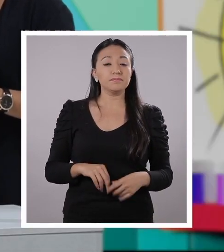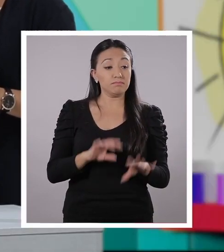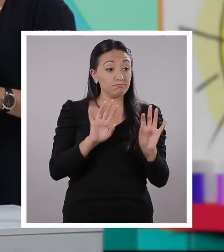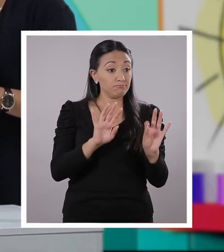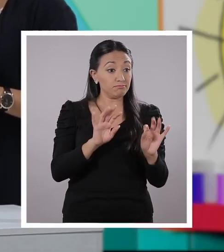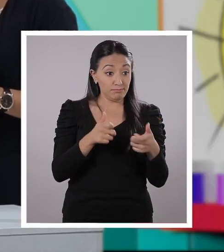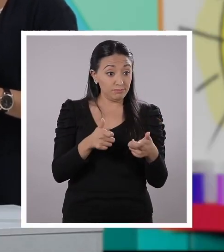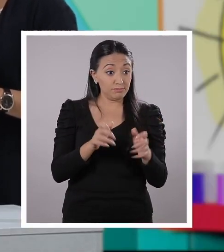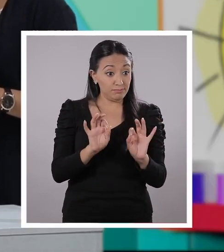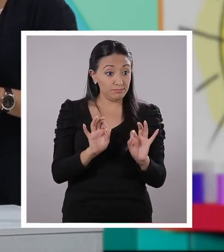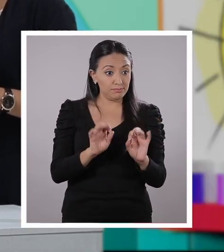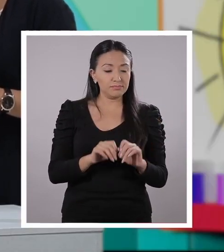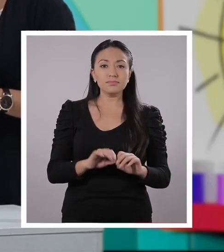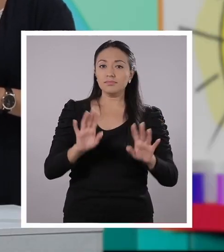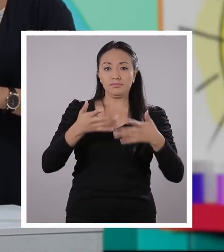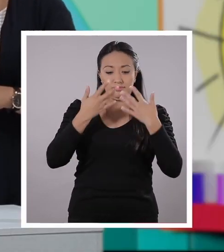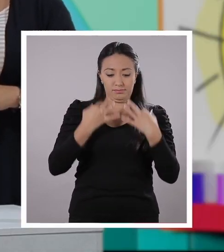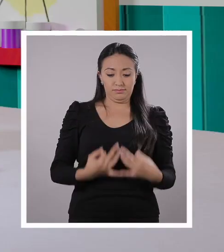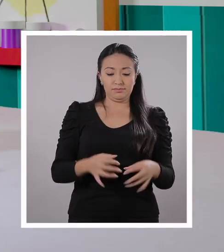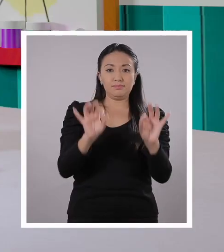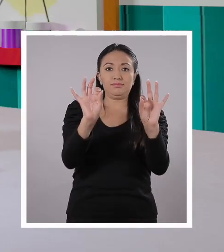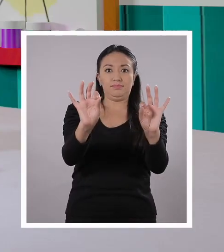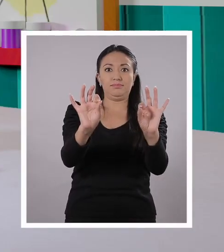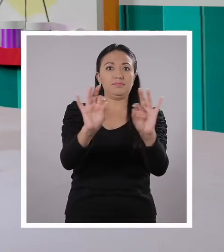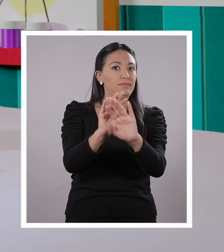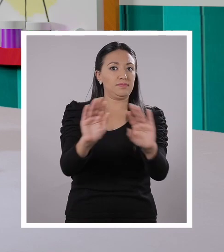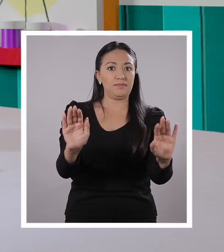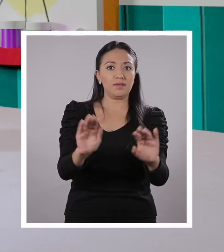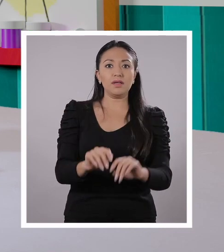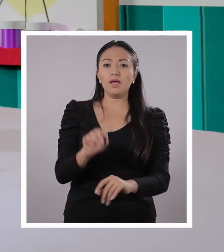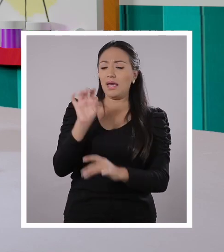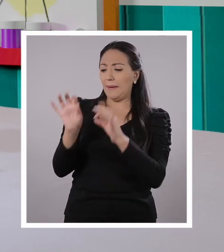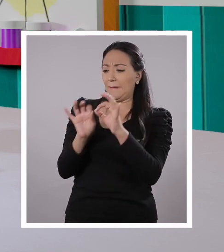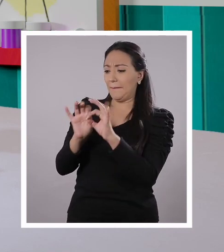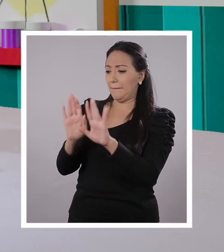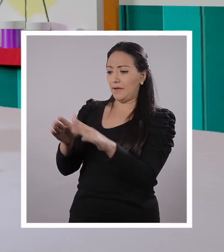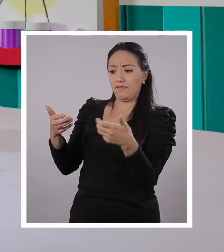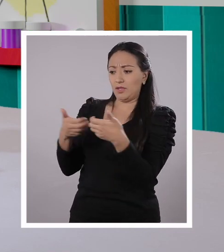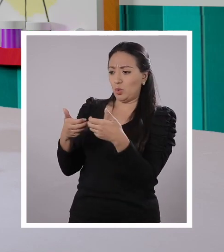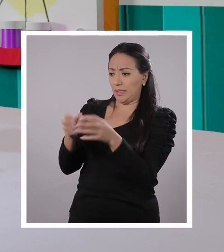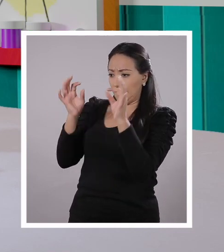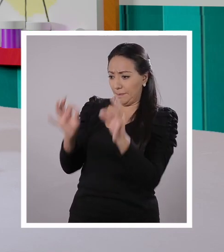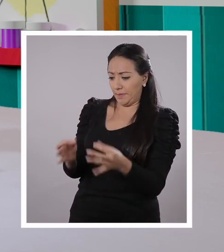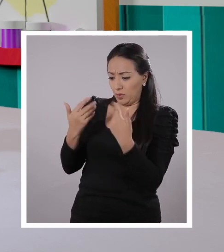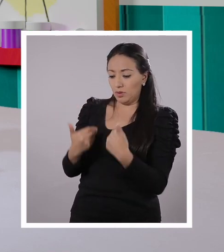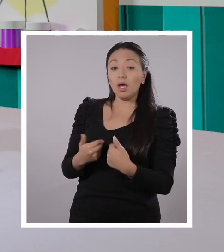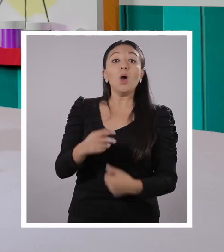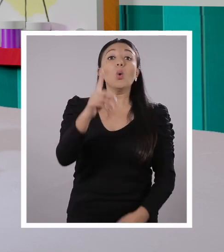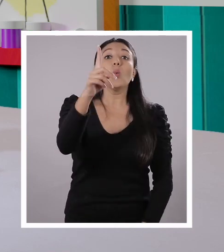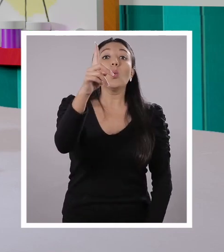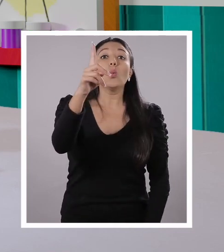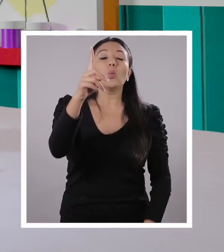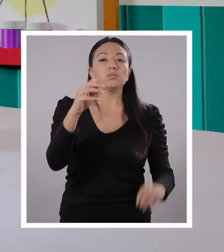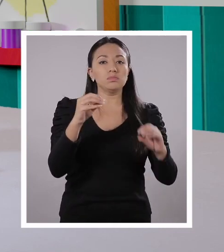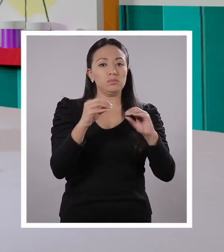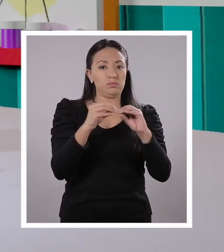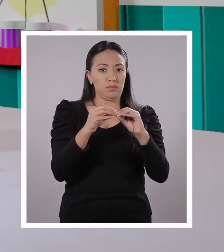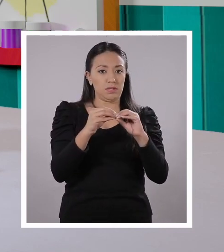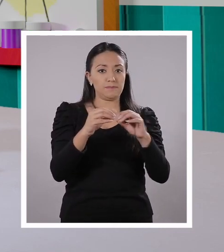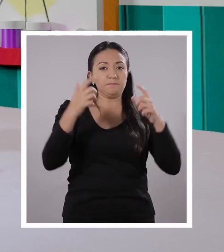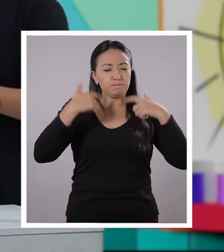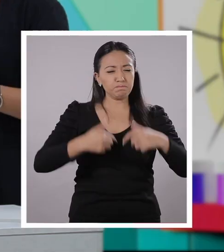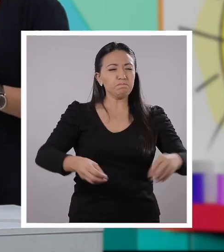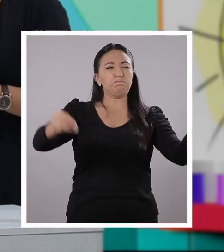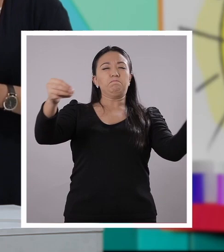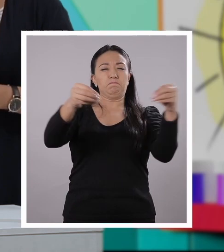bien. ¿Listo? ¡Listo, profe! Ah, Pancho, hoy día estás súper equipado. Oh, una cosita más.